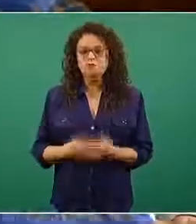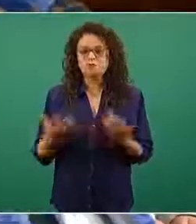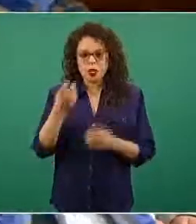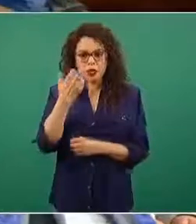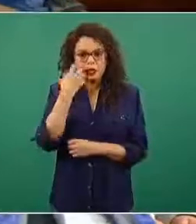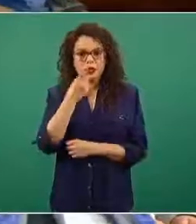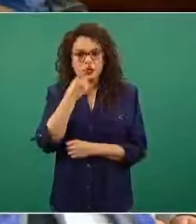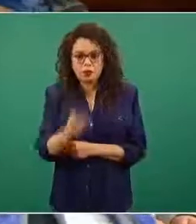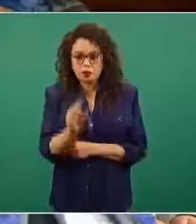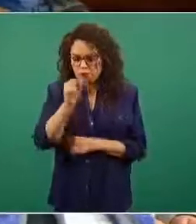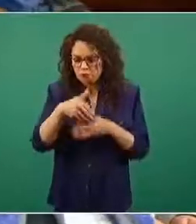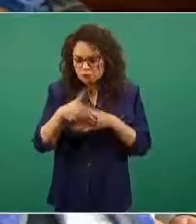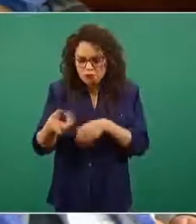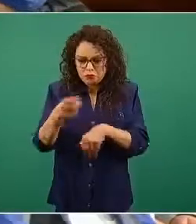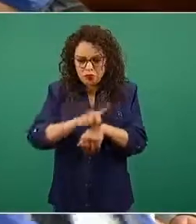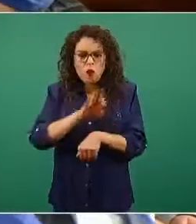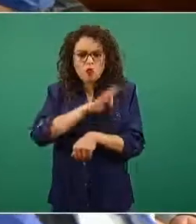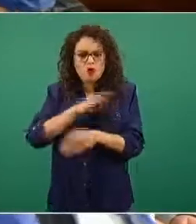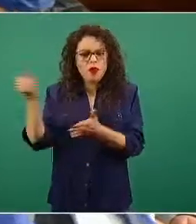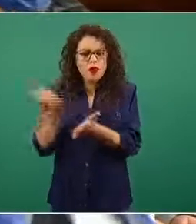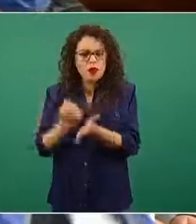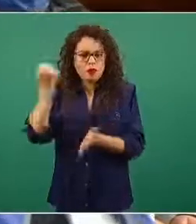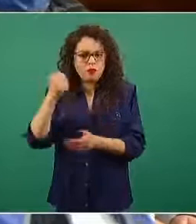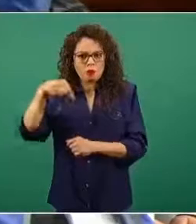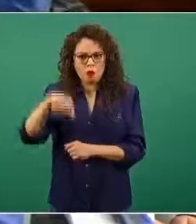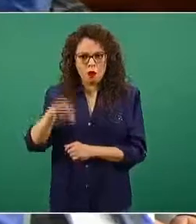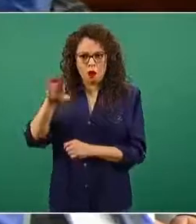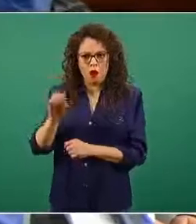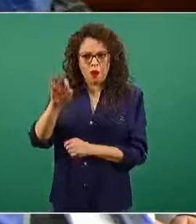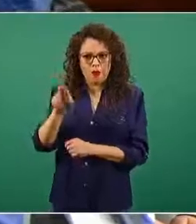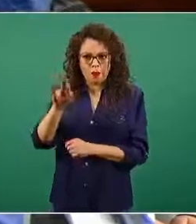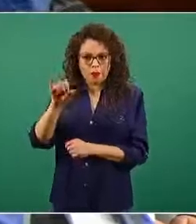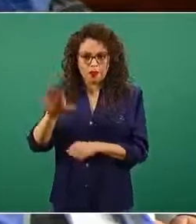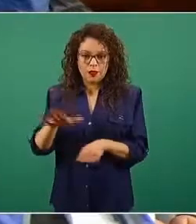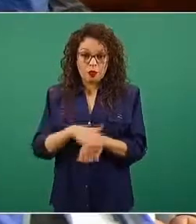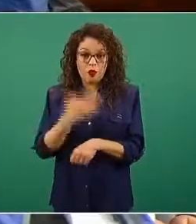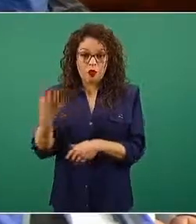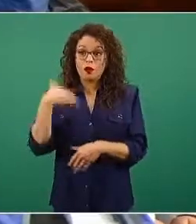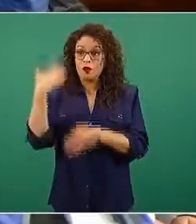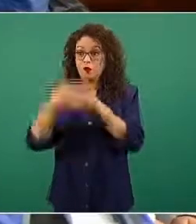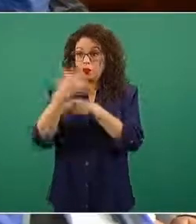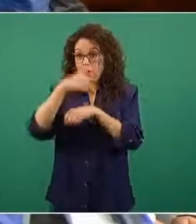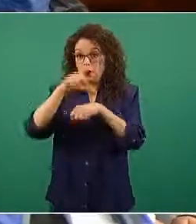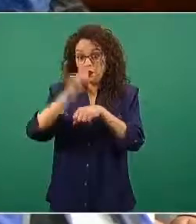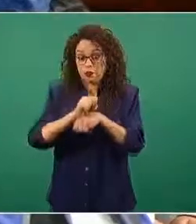doctor, de que se apruebe aquí en el país por parte de COFEPRIS, si esperamos un cargamento la semana próxima.